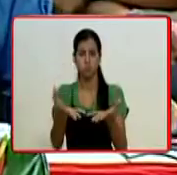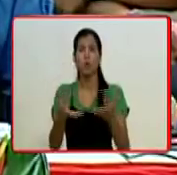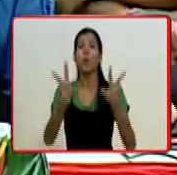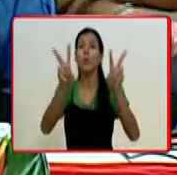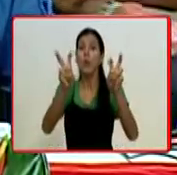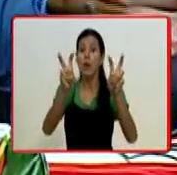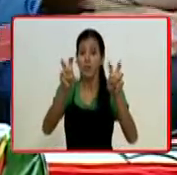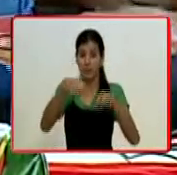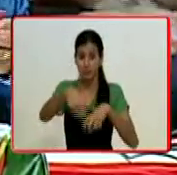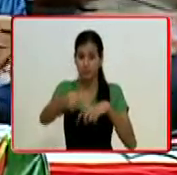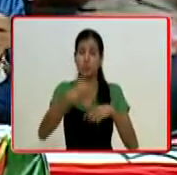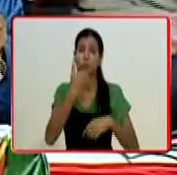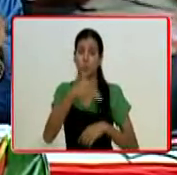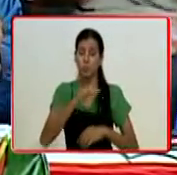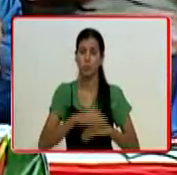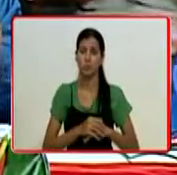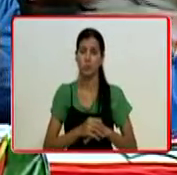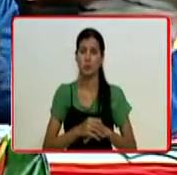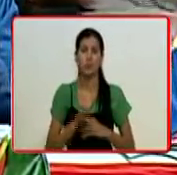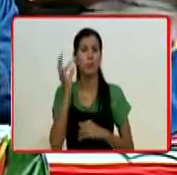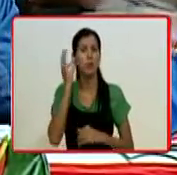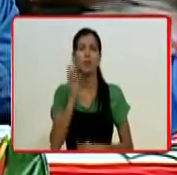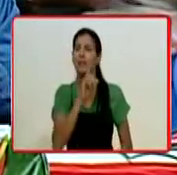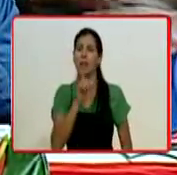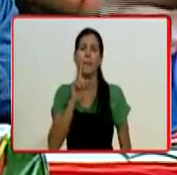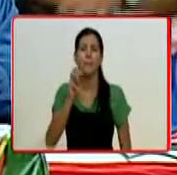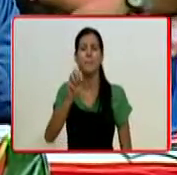nuevas. Se trata de María Villegas,